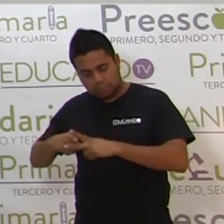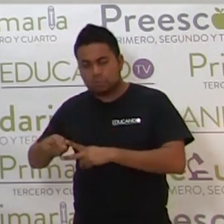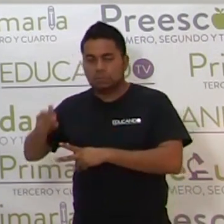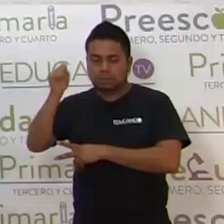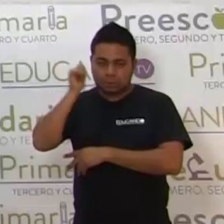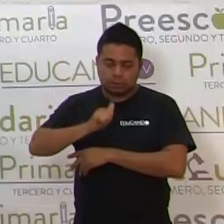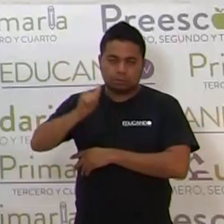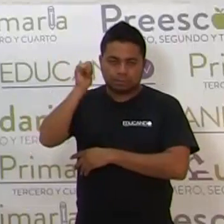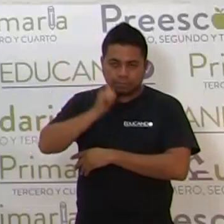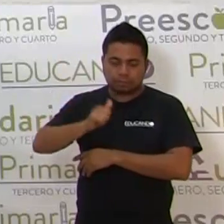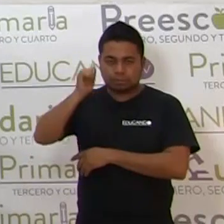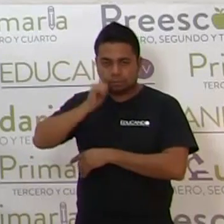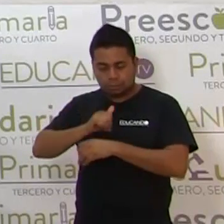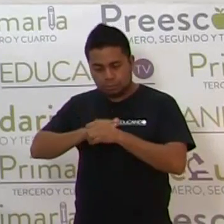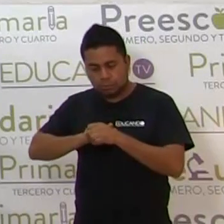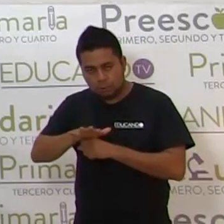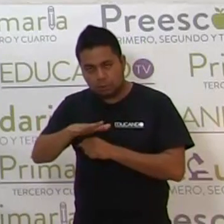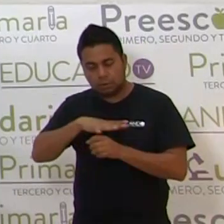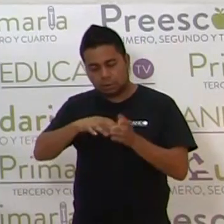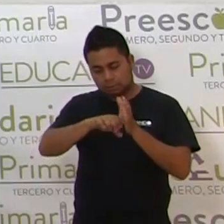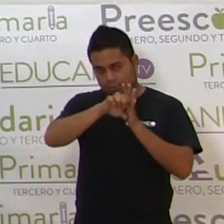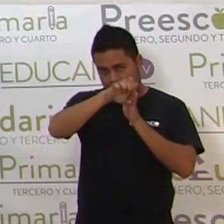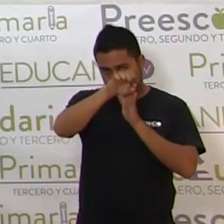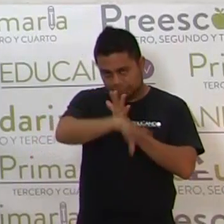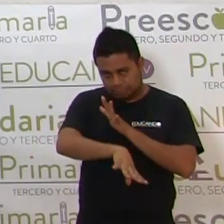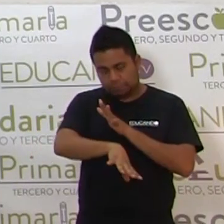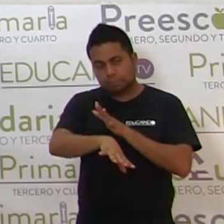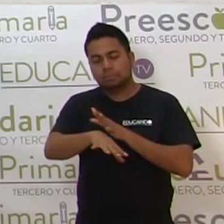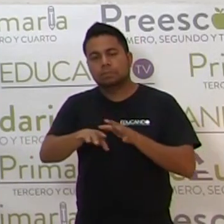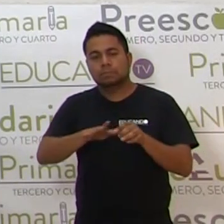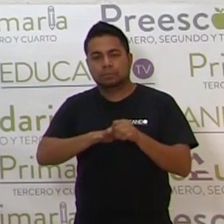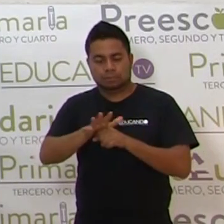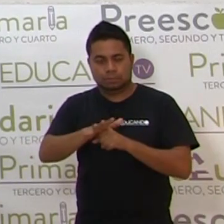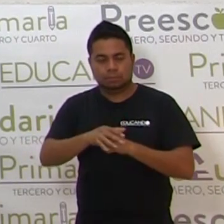siempre lo que son ejemplos como